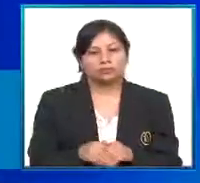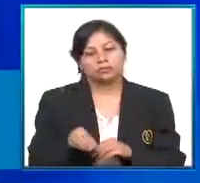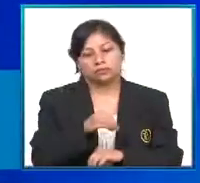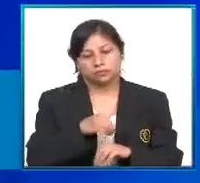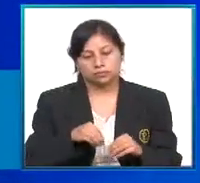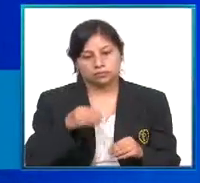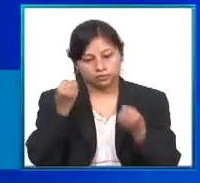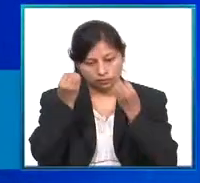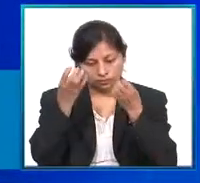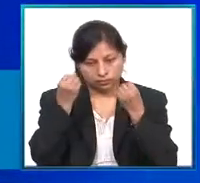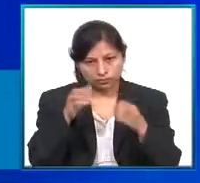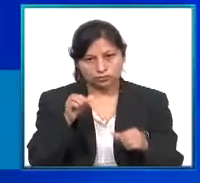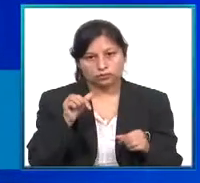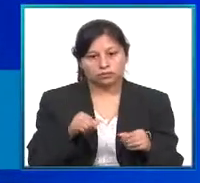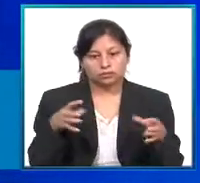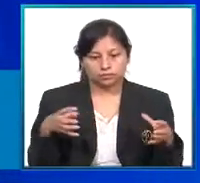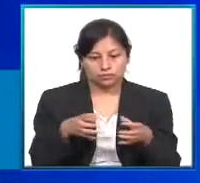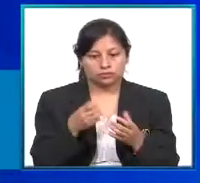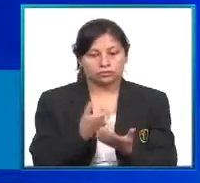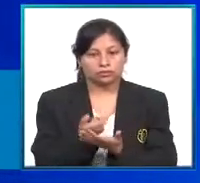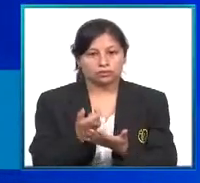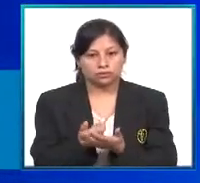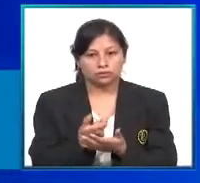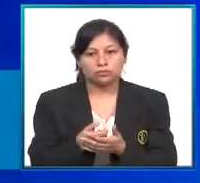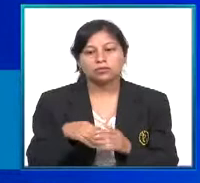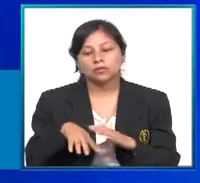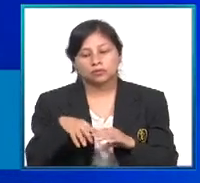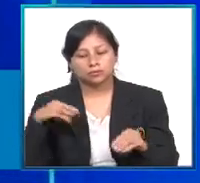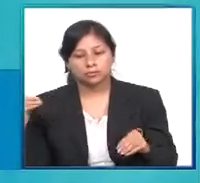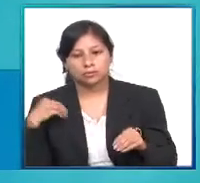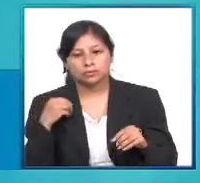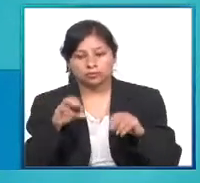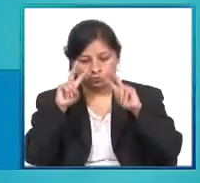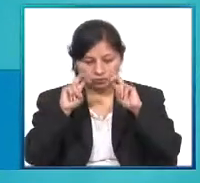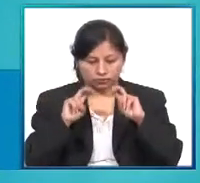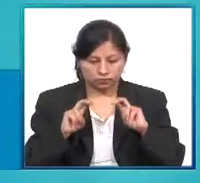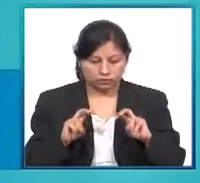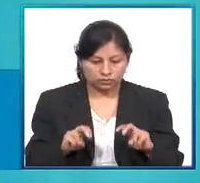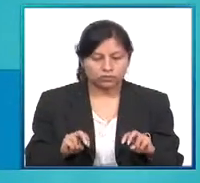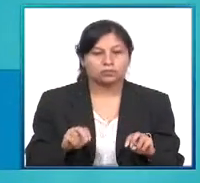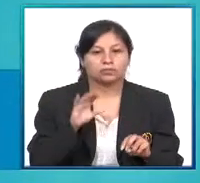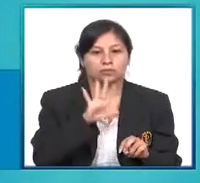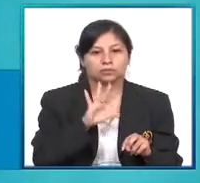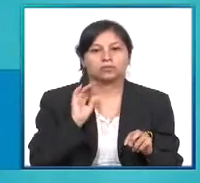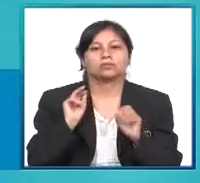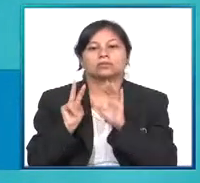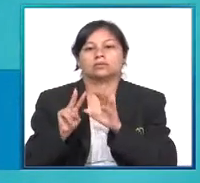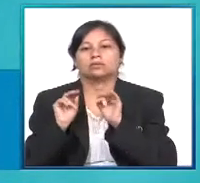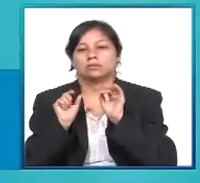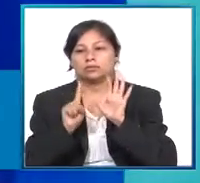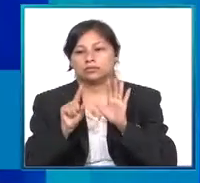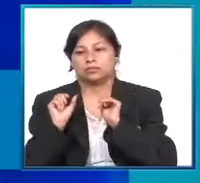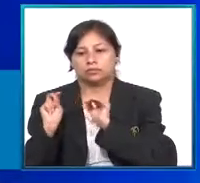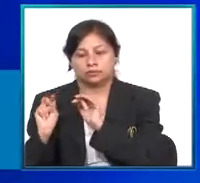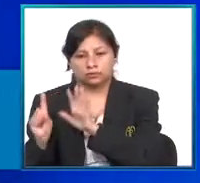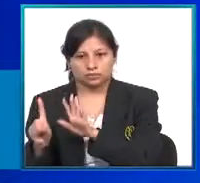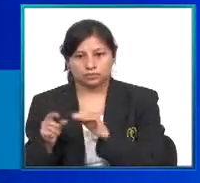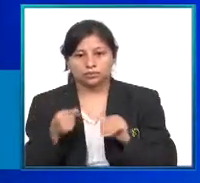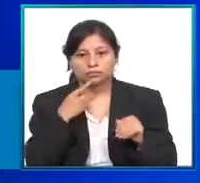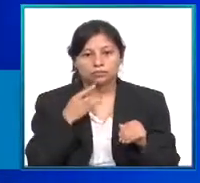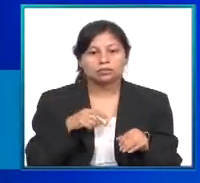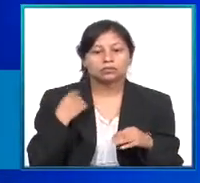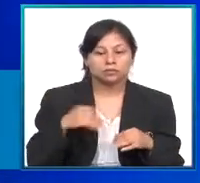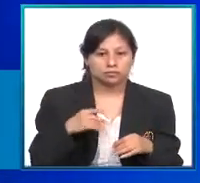Cambiamos el orden de la información. La Comisión de Economía y Comercio Exterior continuó con el análisis de la iniciativa 5766, Ley para